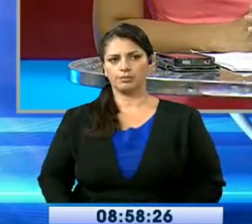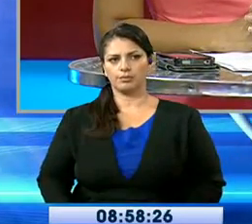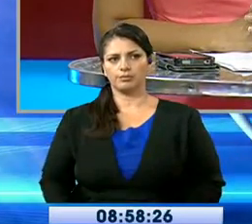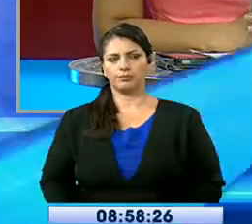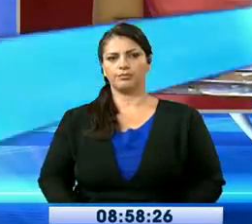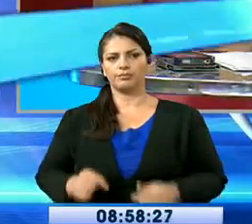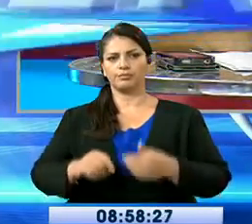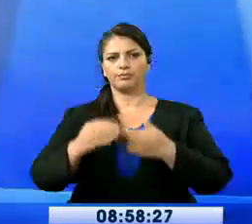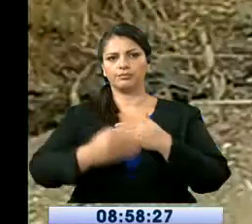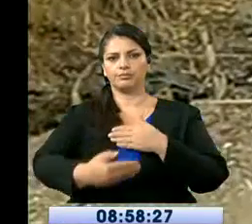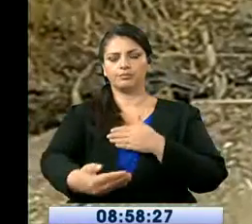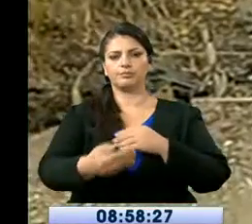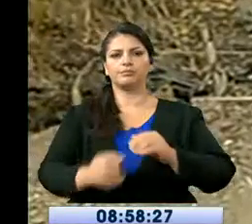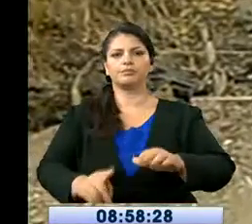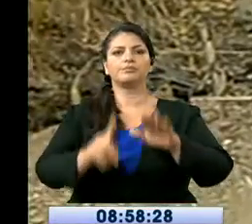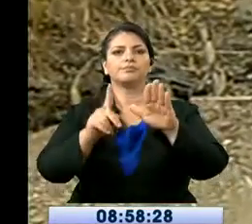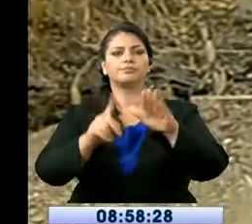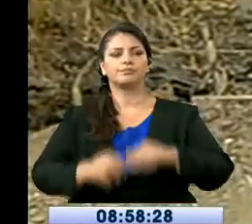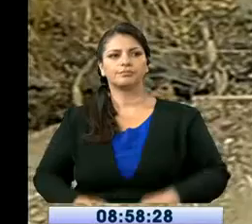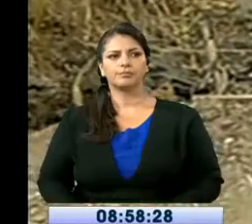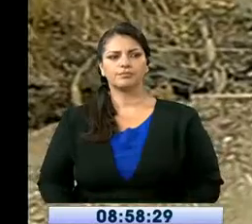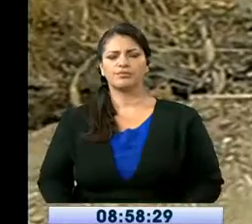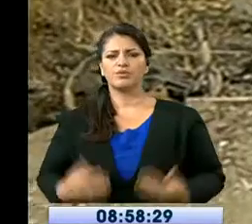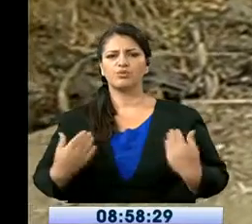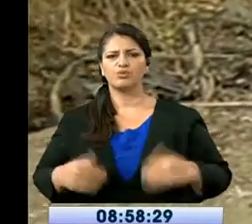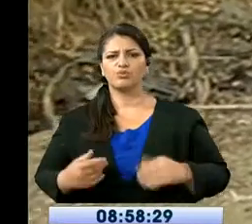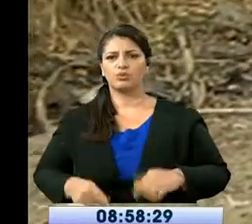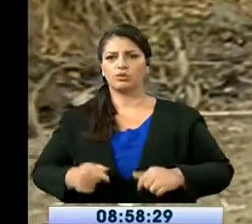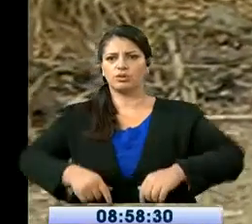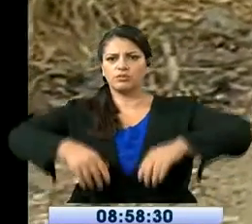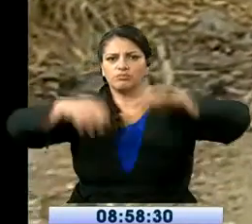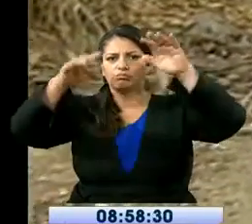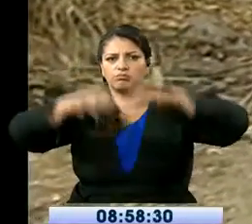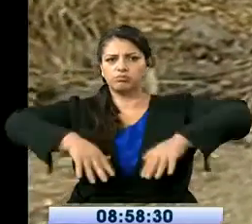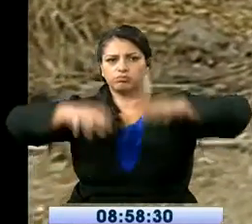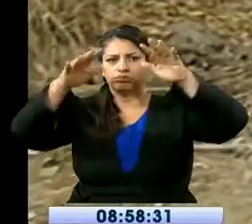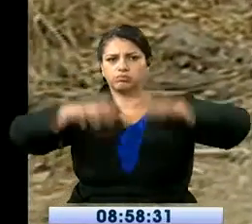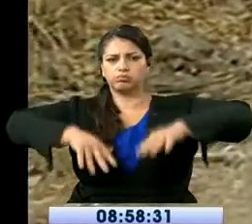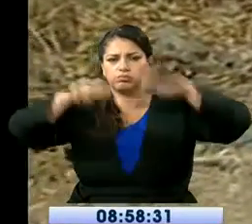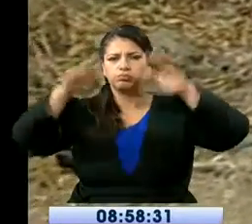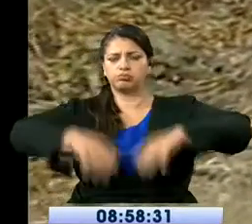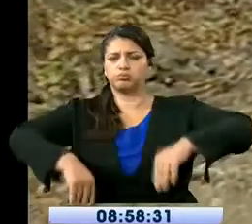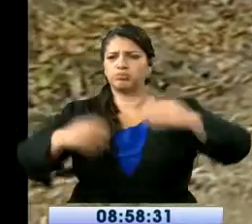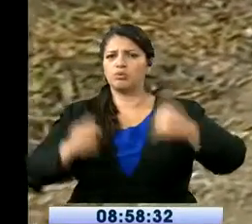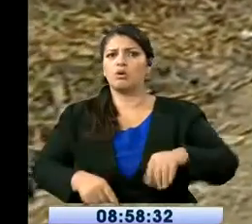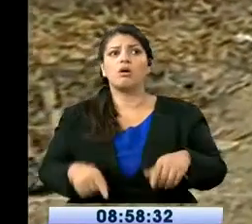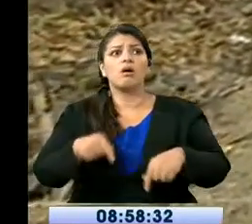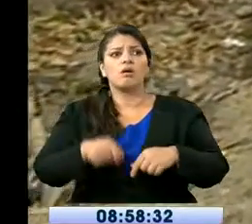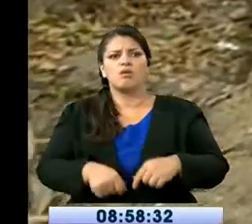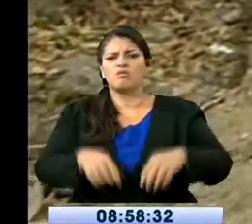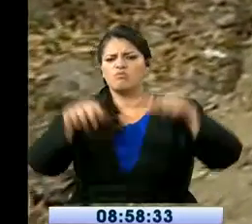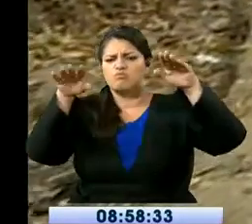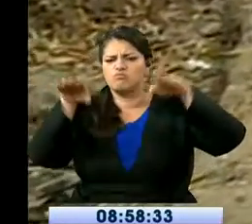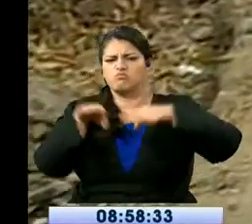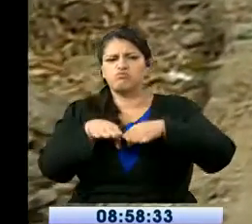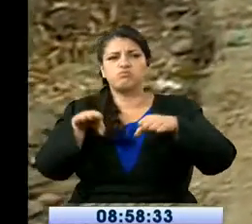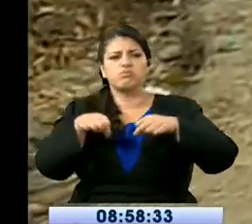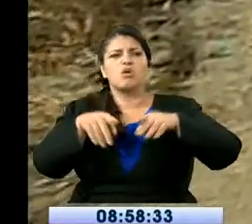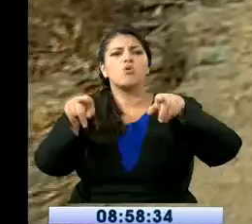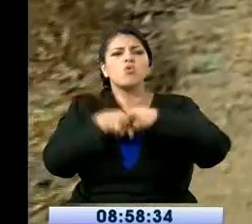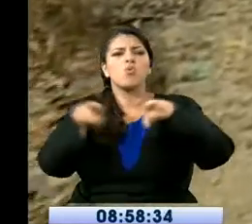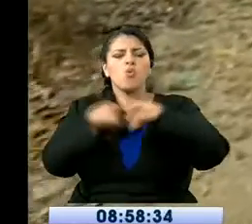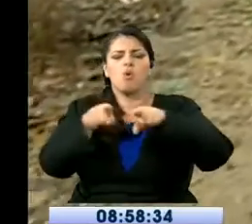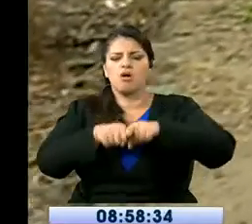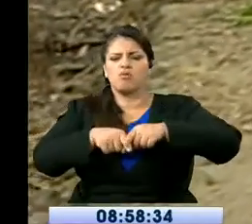bloque 6 de Flor de Bastión, con cada invierno aquí se convierte en un río con un